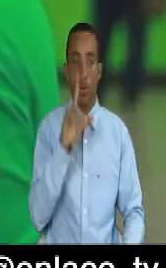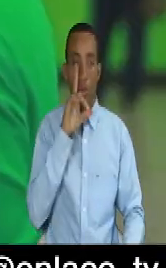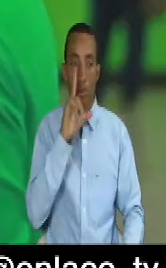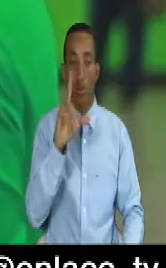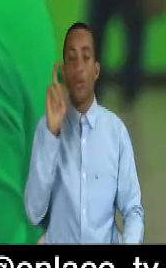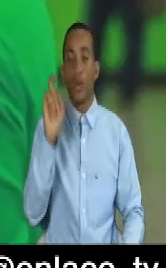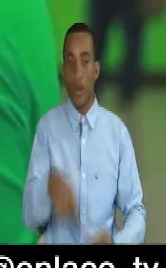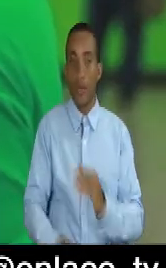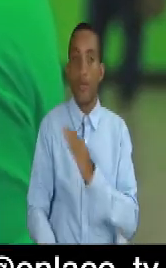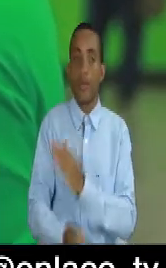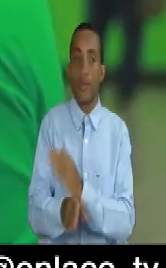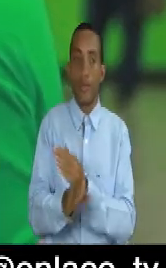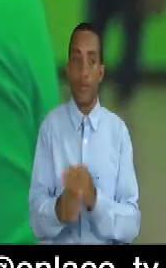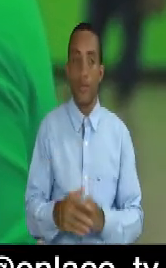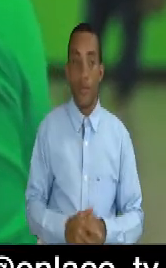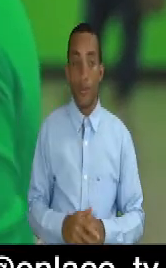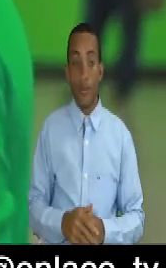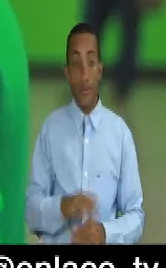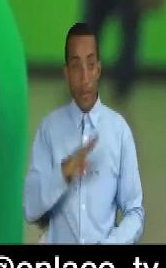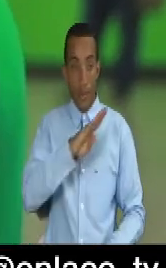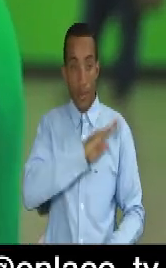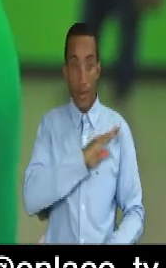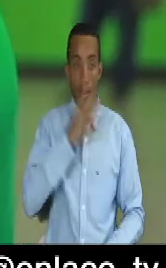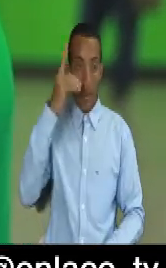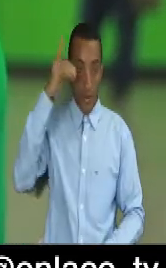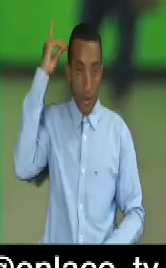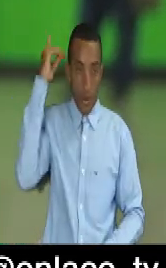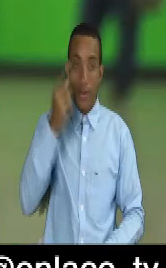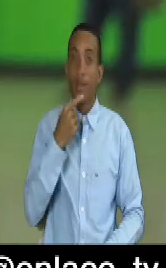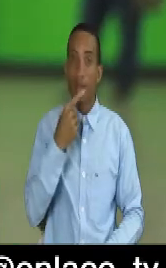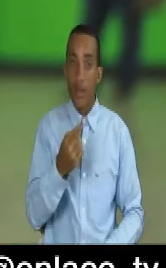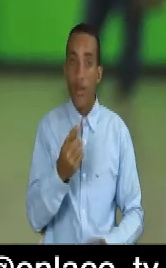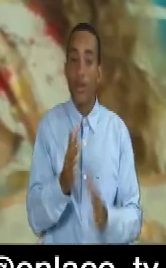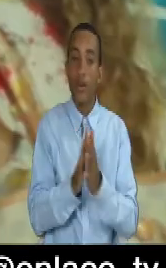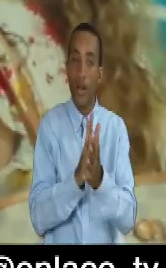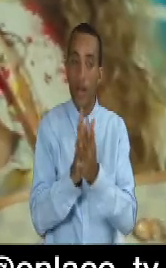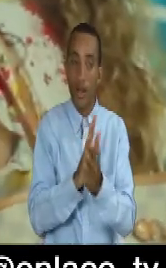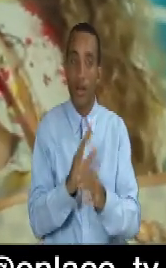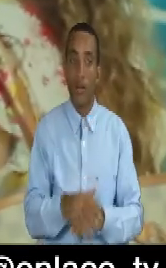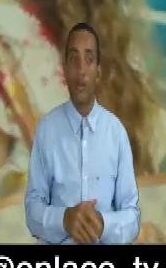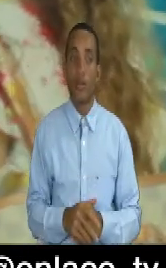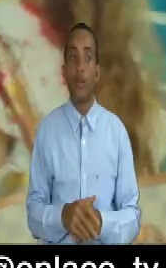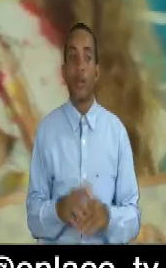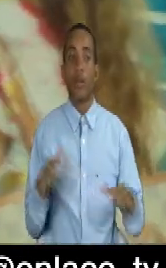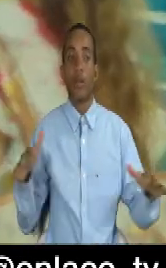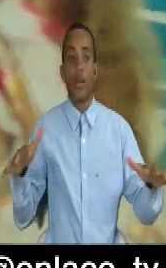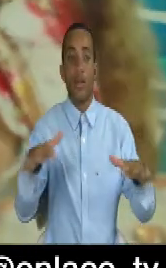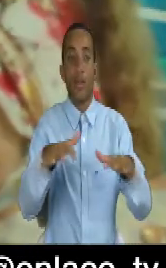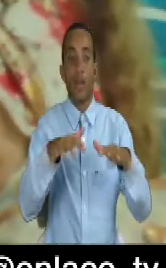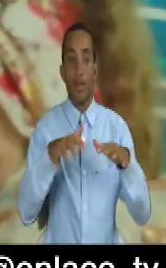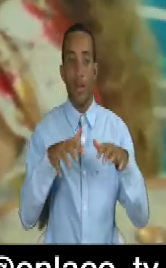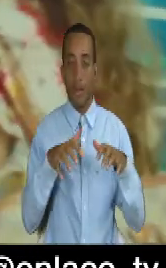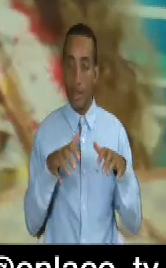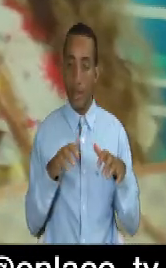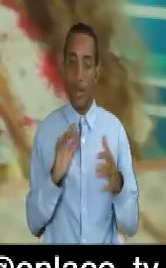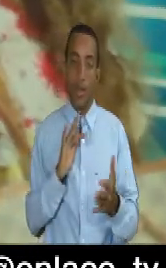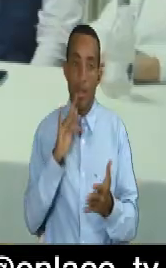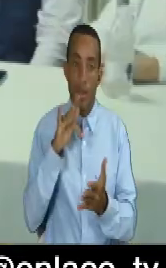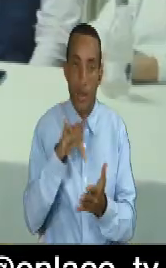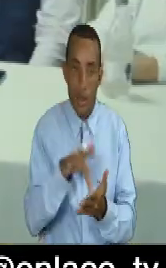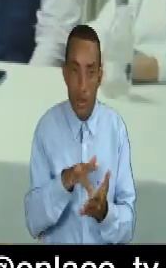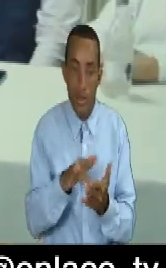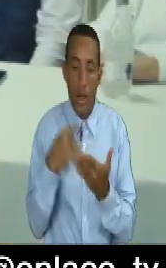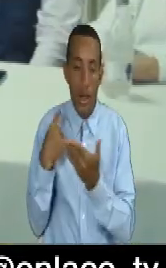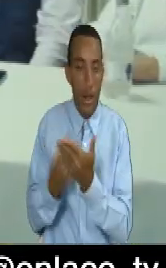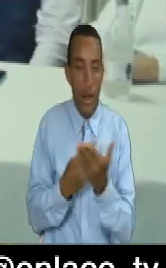continuar. Por su parte, el alcalde de Barranca Bermeja, Darío Echeverri, dijo en el marco de la sesión de la Asamblea Descentralizada realizada este jueves en el corregimiento del centro